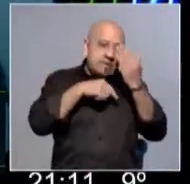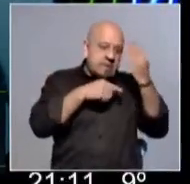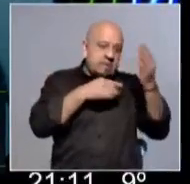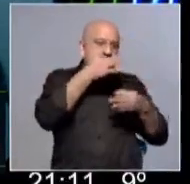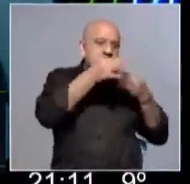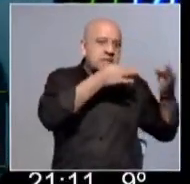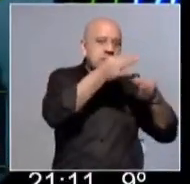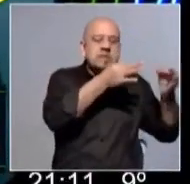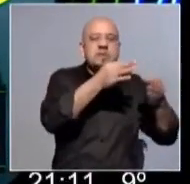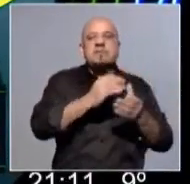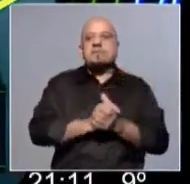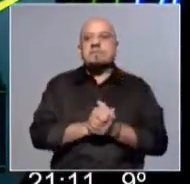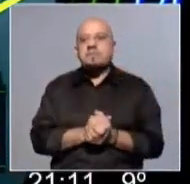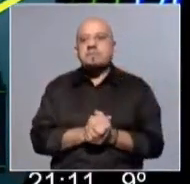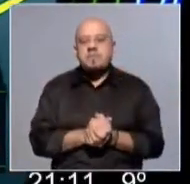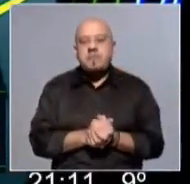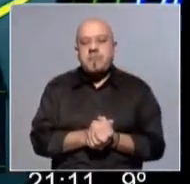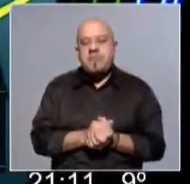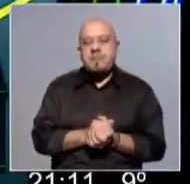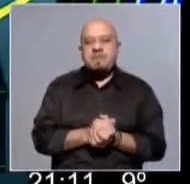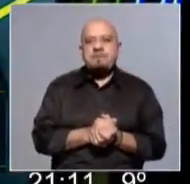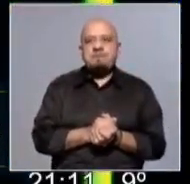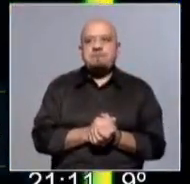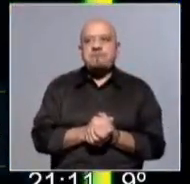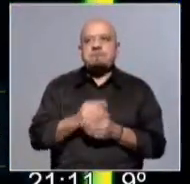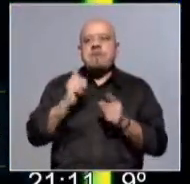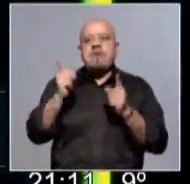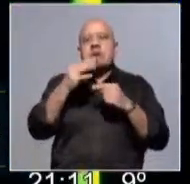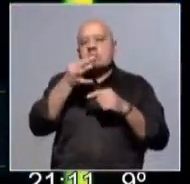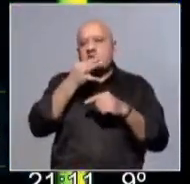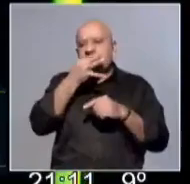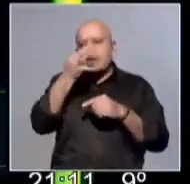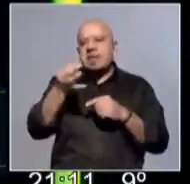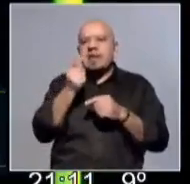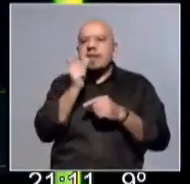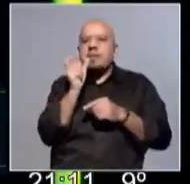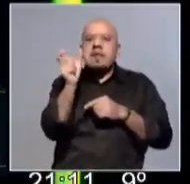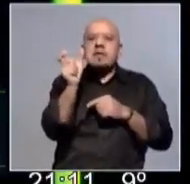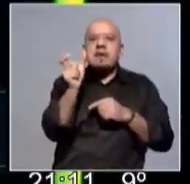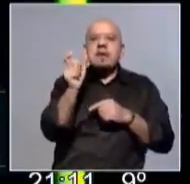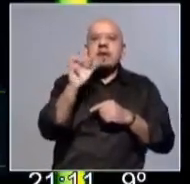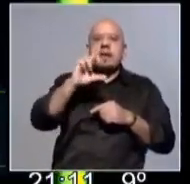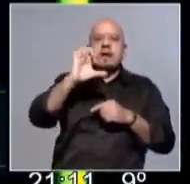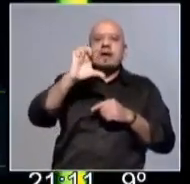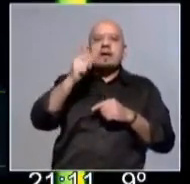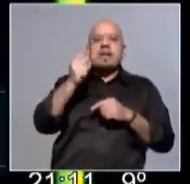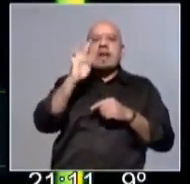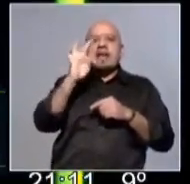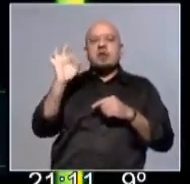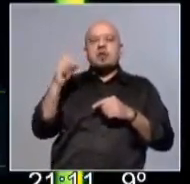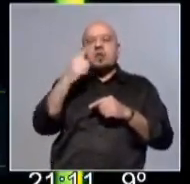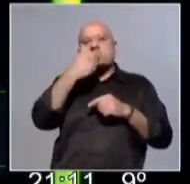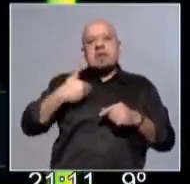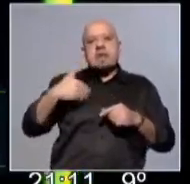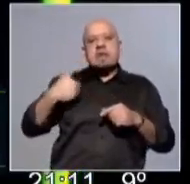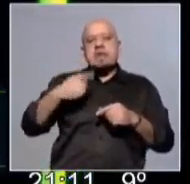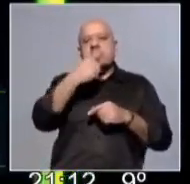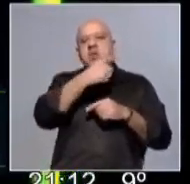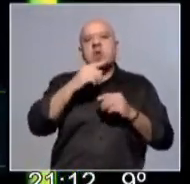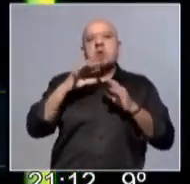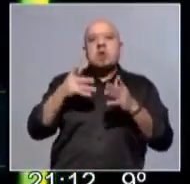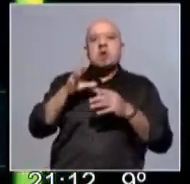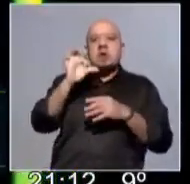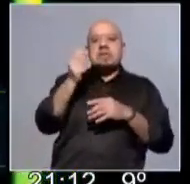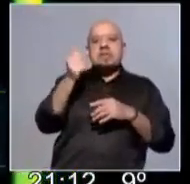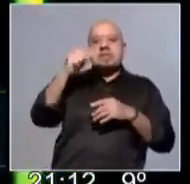Daniel, nombraste que el término relato era un término argentino, y si les parece, vamos a recibir a Leandro Santoro, legislador, docente